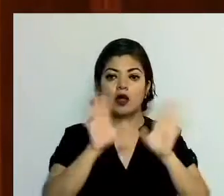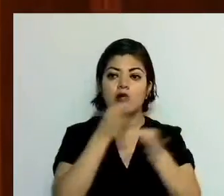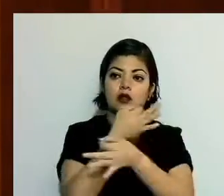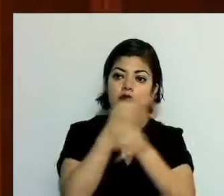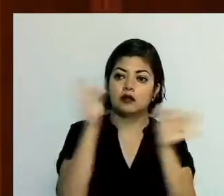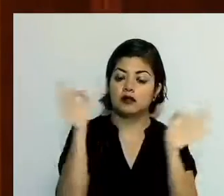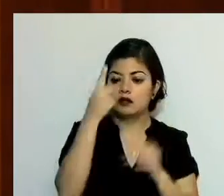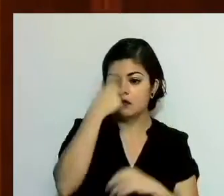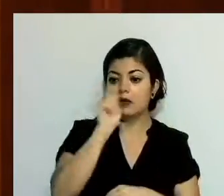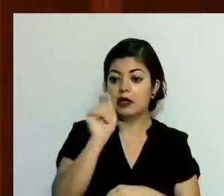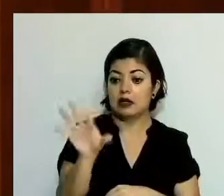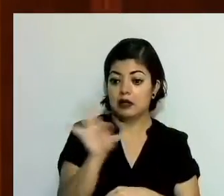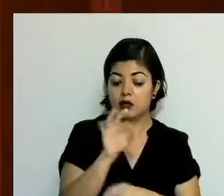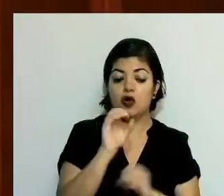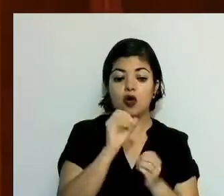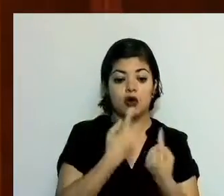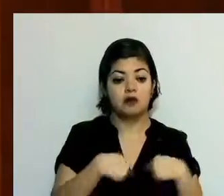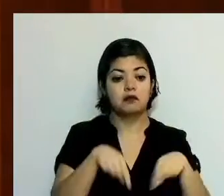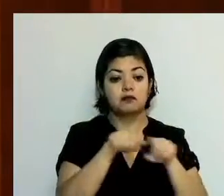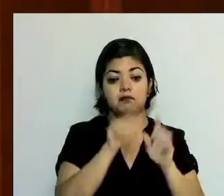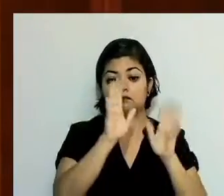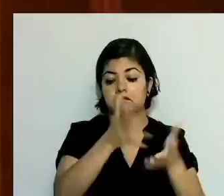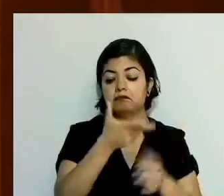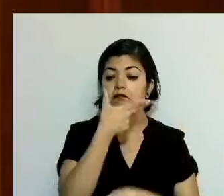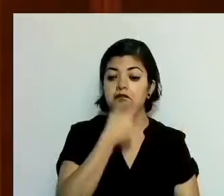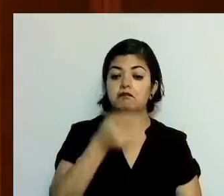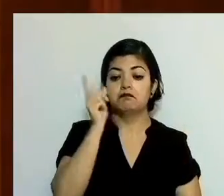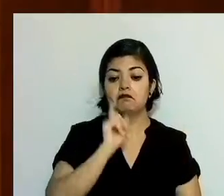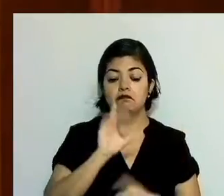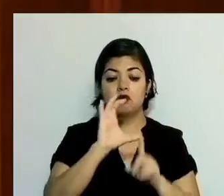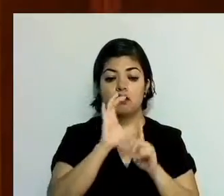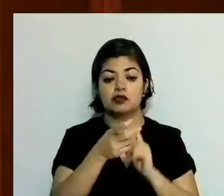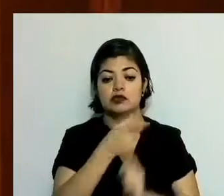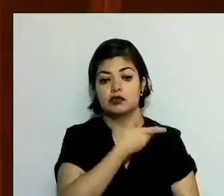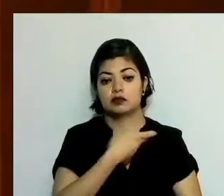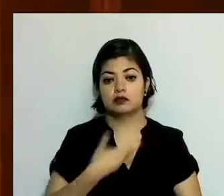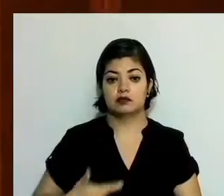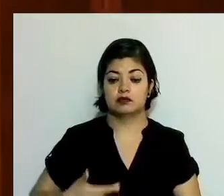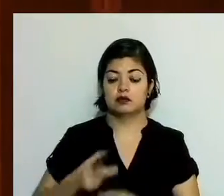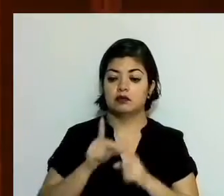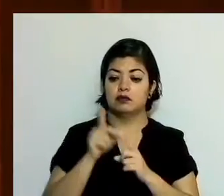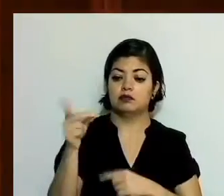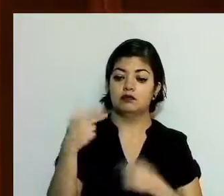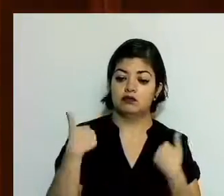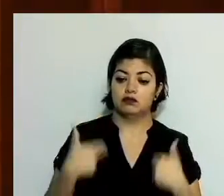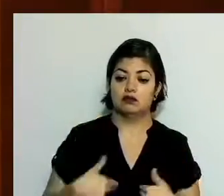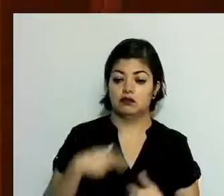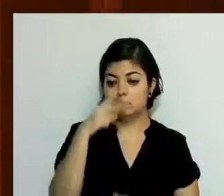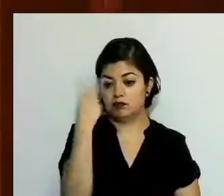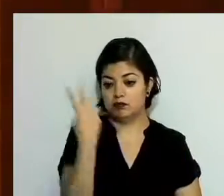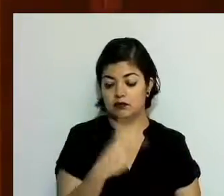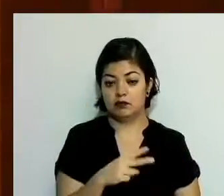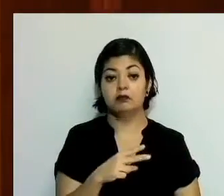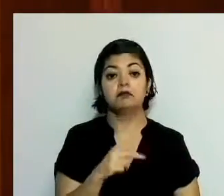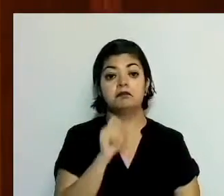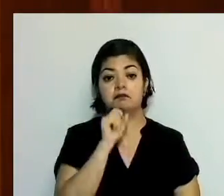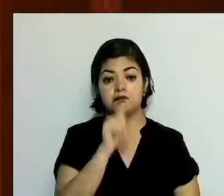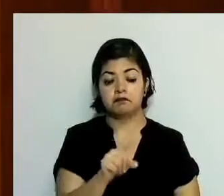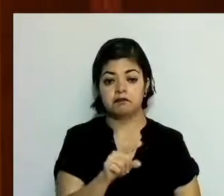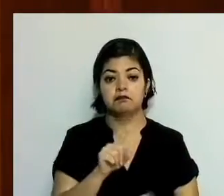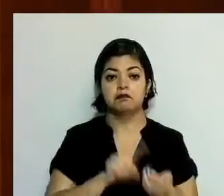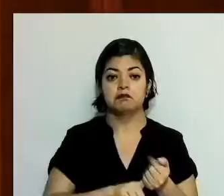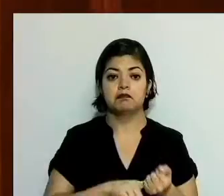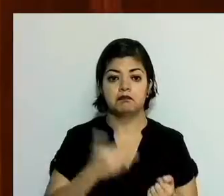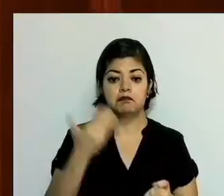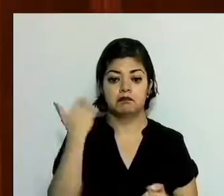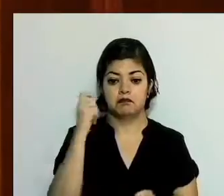a la presidenta o el presidente de la Comisión de Derechos Humanos del Estado de México, mismo que fue publicado el 28